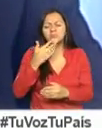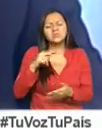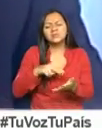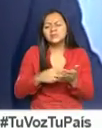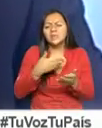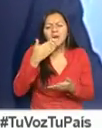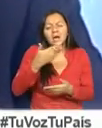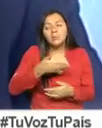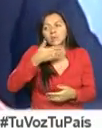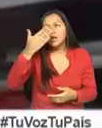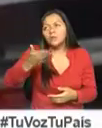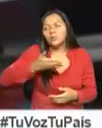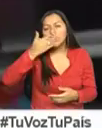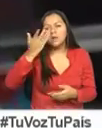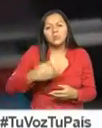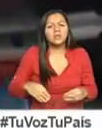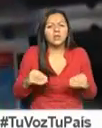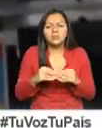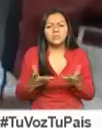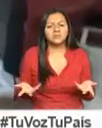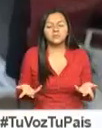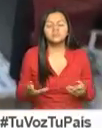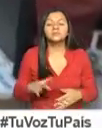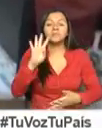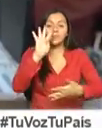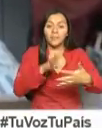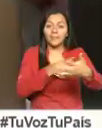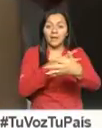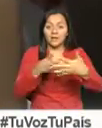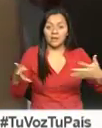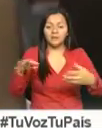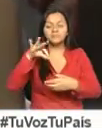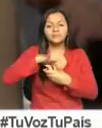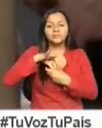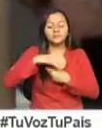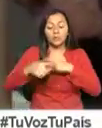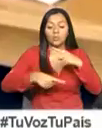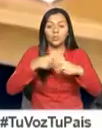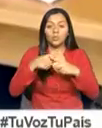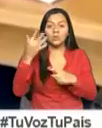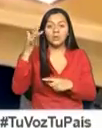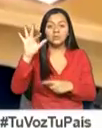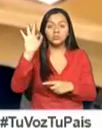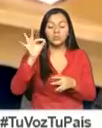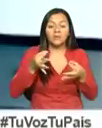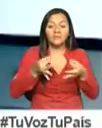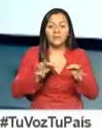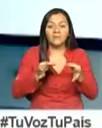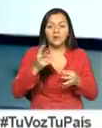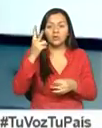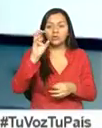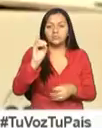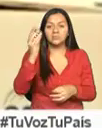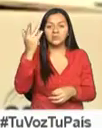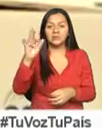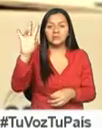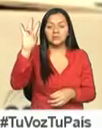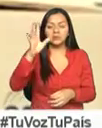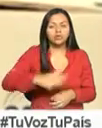PD, pura demagogia. El calendario electoral marca el 19 de febrero de 2017 como